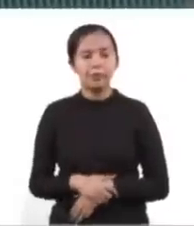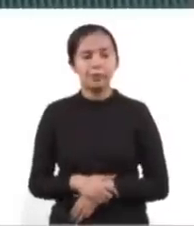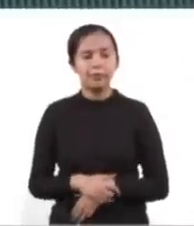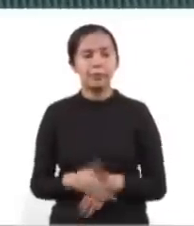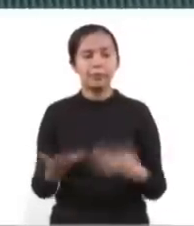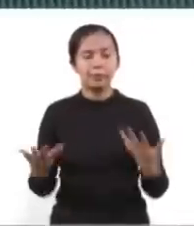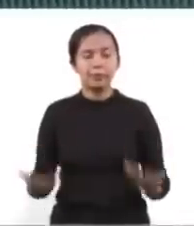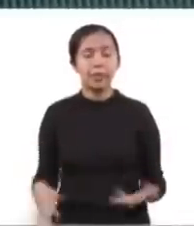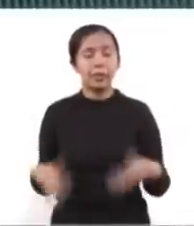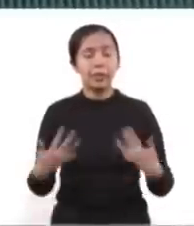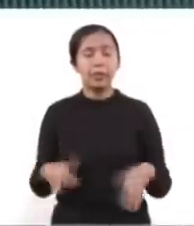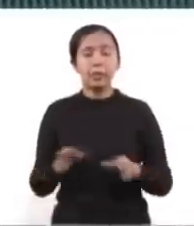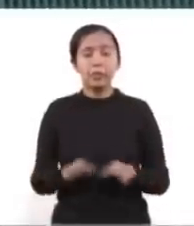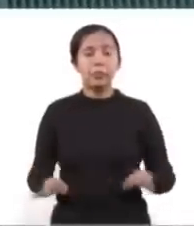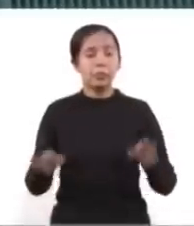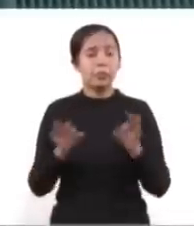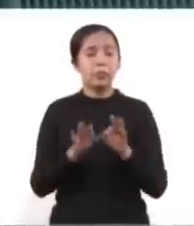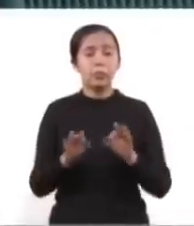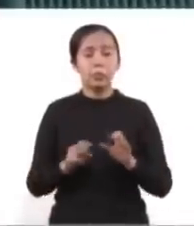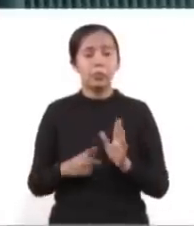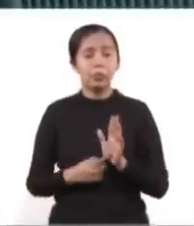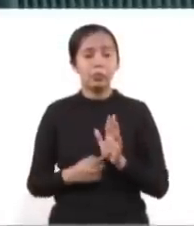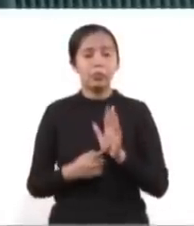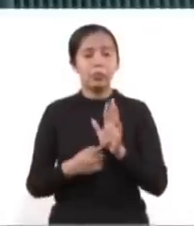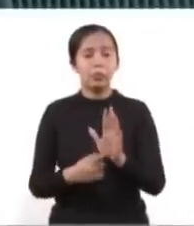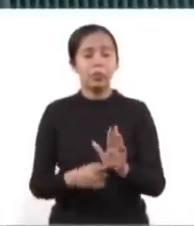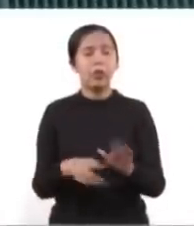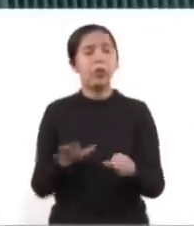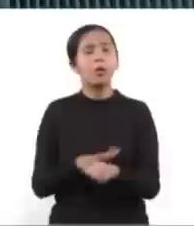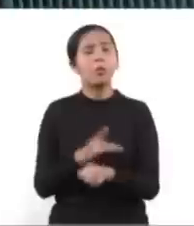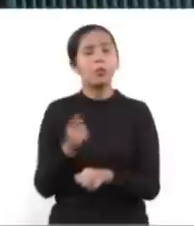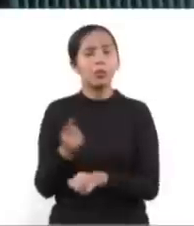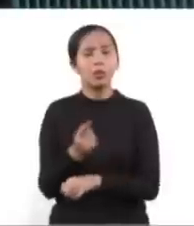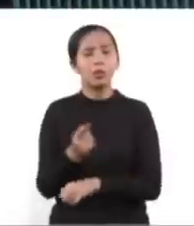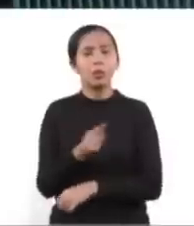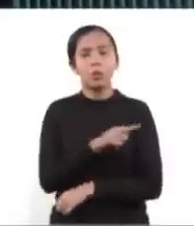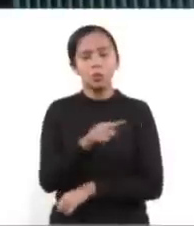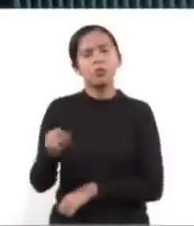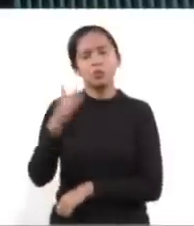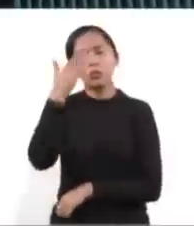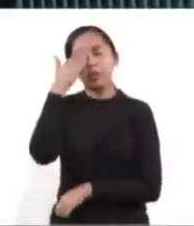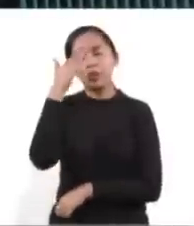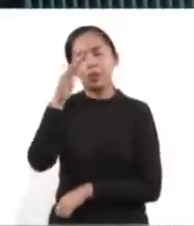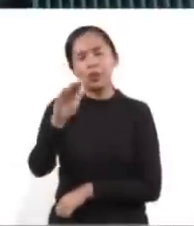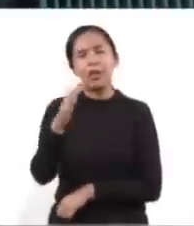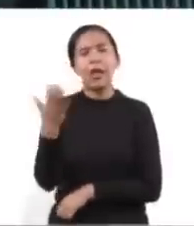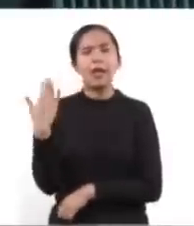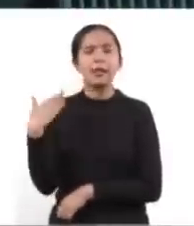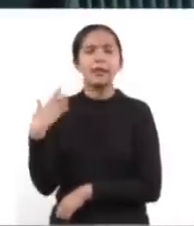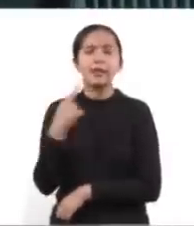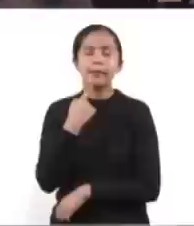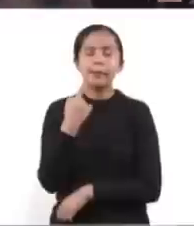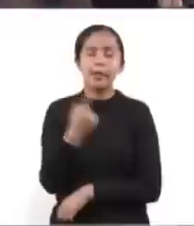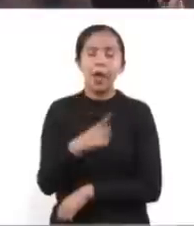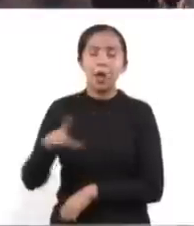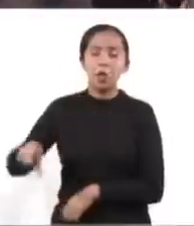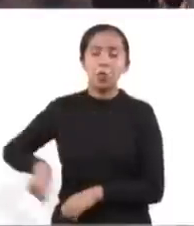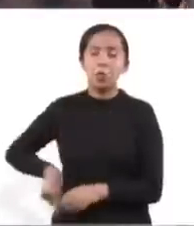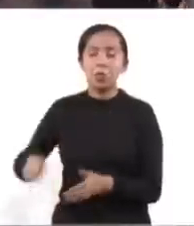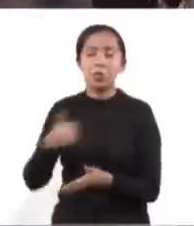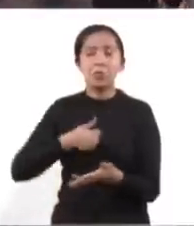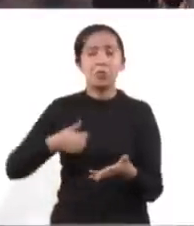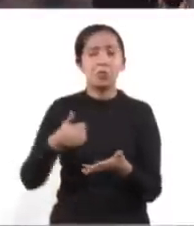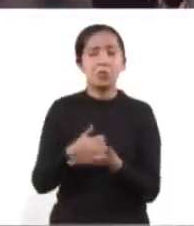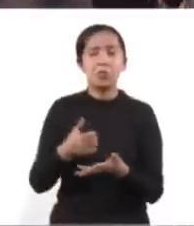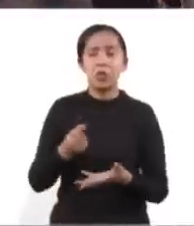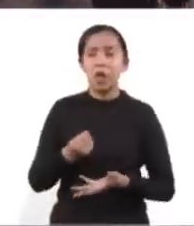muy importante difundirlo, porque ustedes saben que recientemente se ha dicho que el gobierno de la ciudad no ha invertido